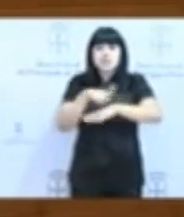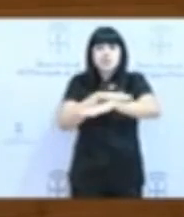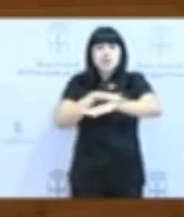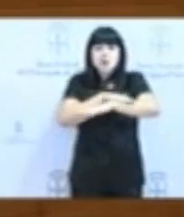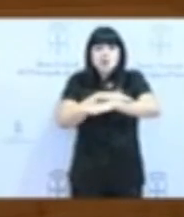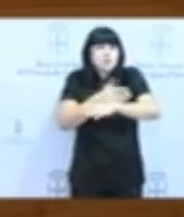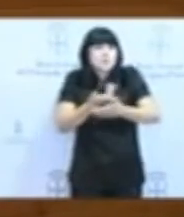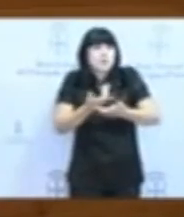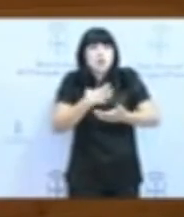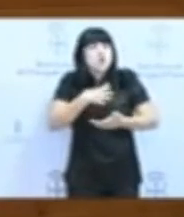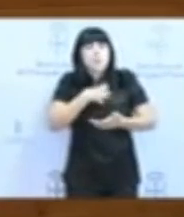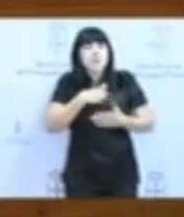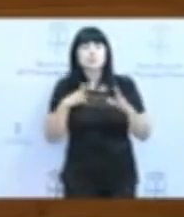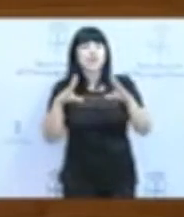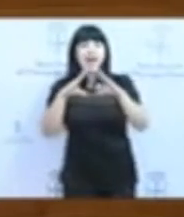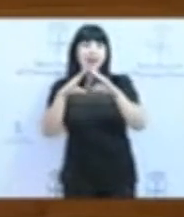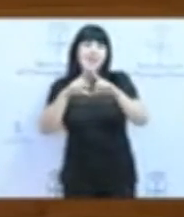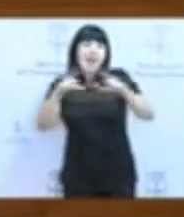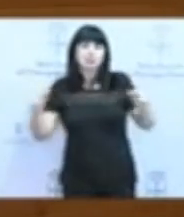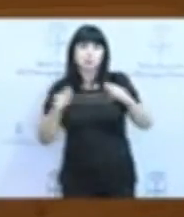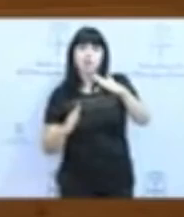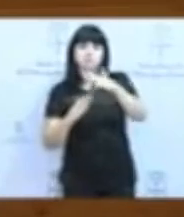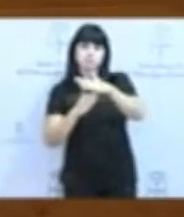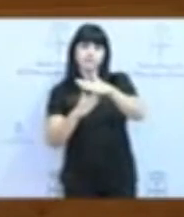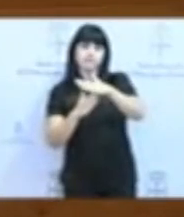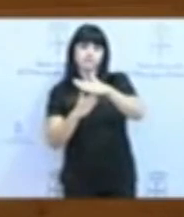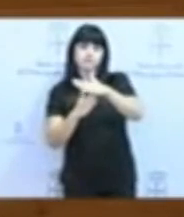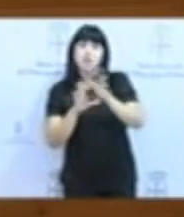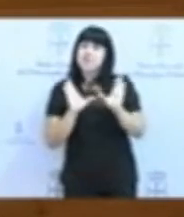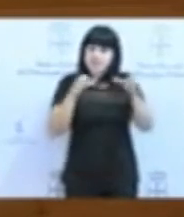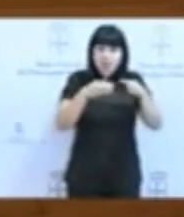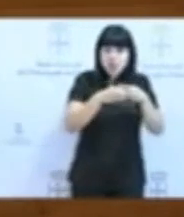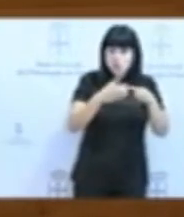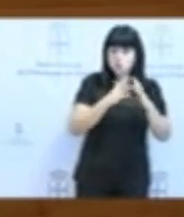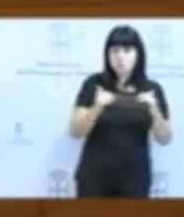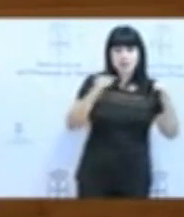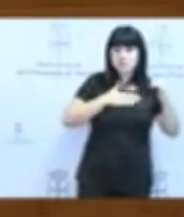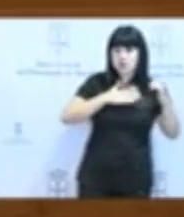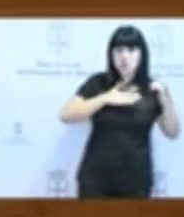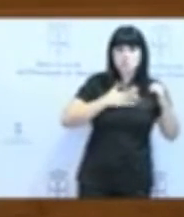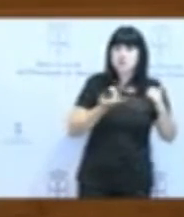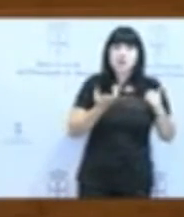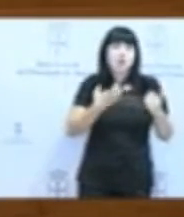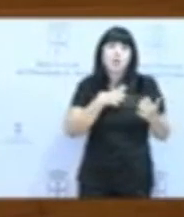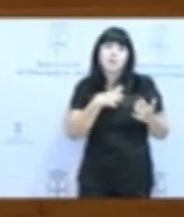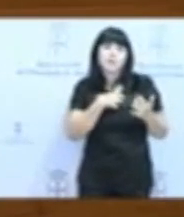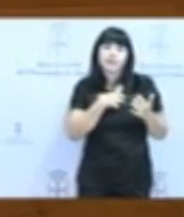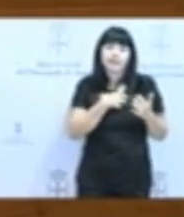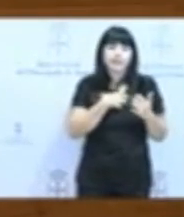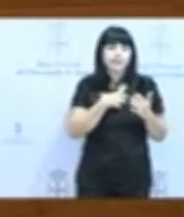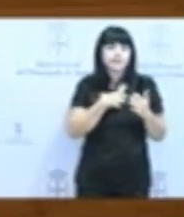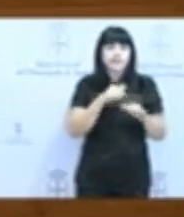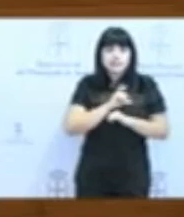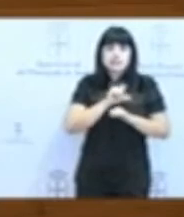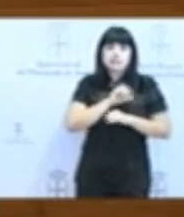esté paralizada. Y, desde luego, mi grupo parlamentario no se va a tragar unos presupuestos escritos en una servilleta en el último momento. Van a tener que hacer